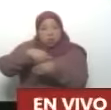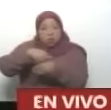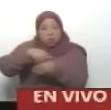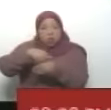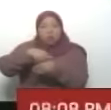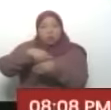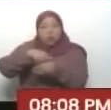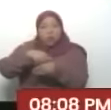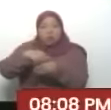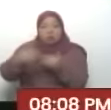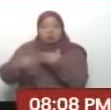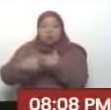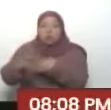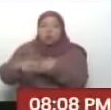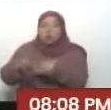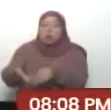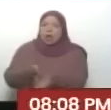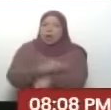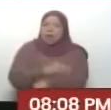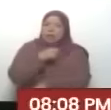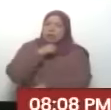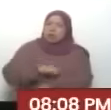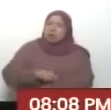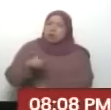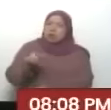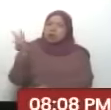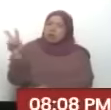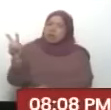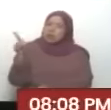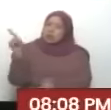Realmente fue un intento nunca antes visto en la historia.